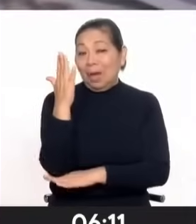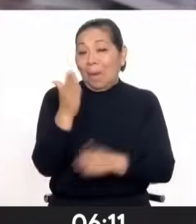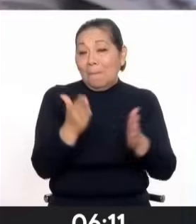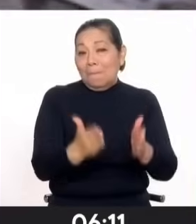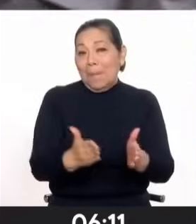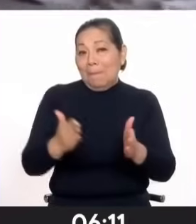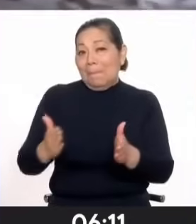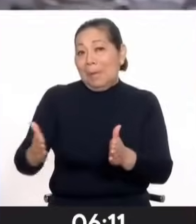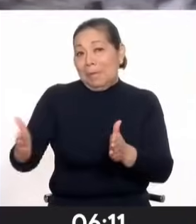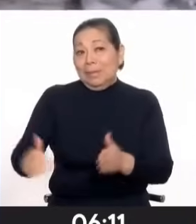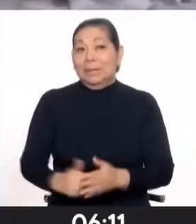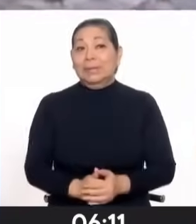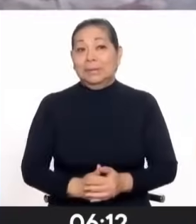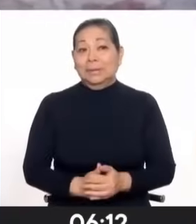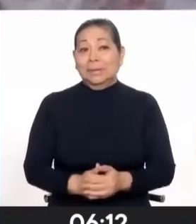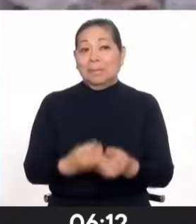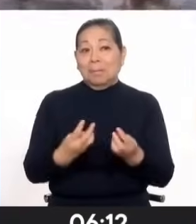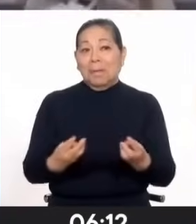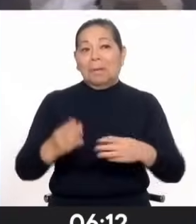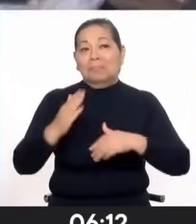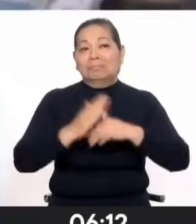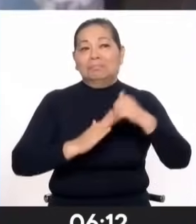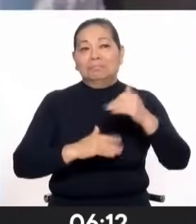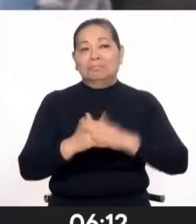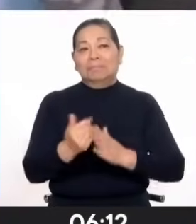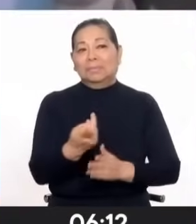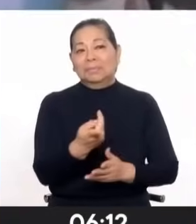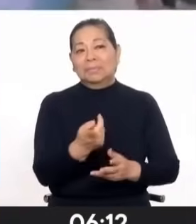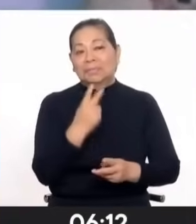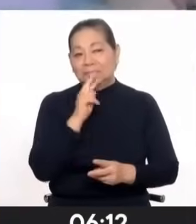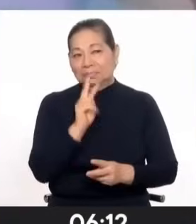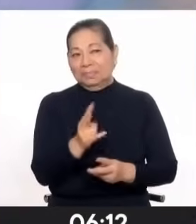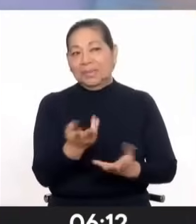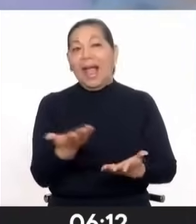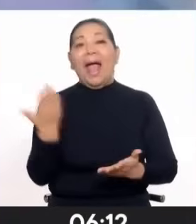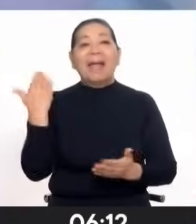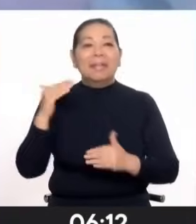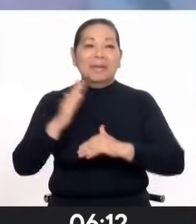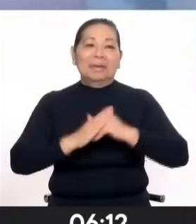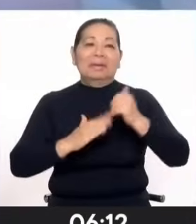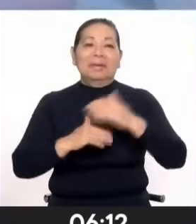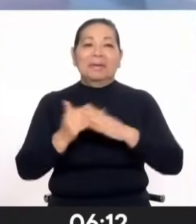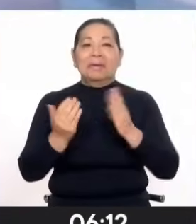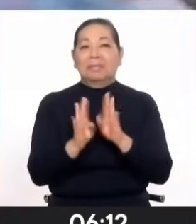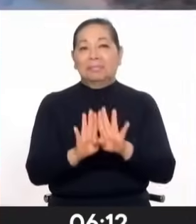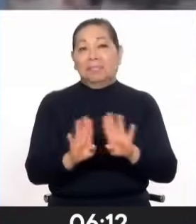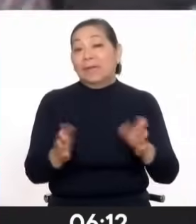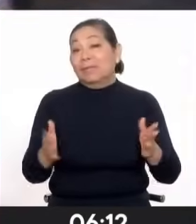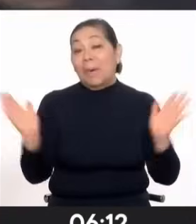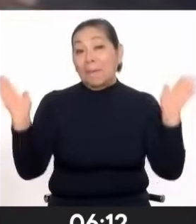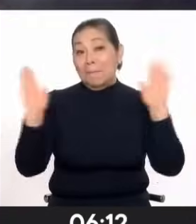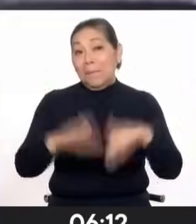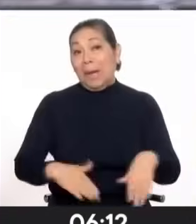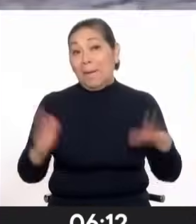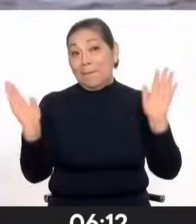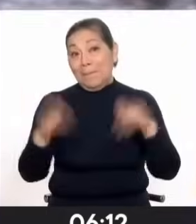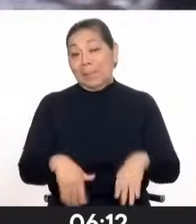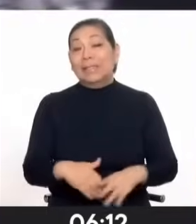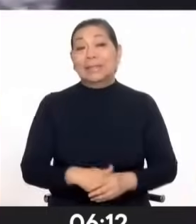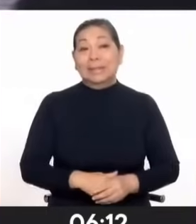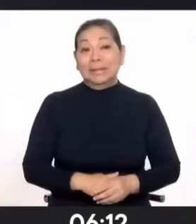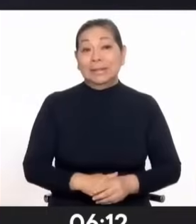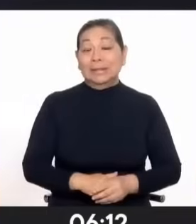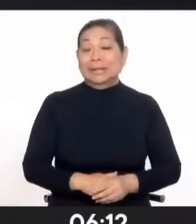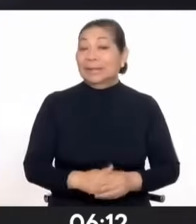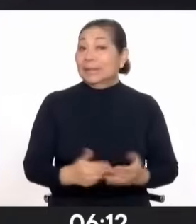este terreno, incluso, miren, con material noble, con material de concreto, que podemos ver que las máquinas pesadas ya lo han destruido. Pero lo que me decías, María Fernanda, vamos